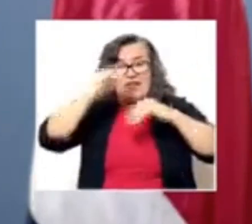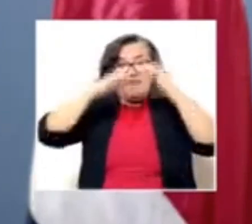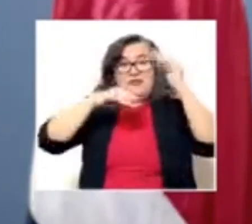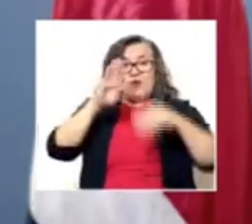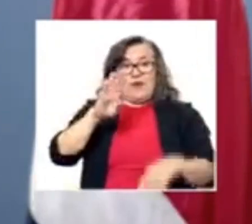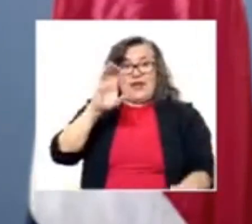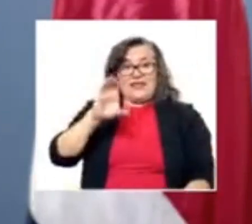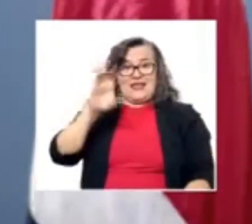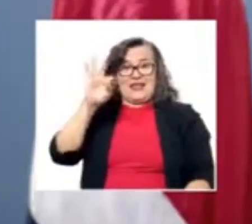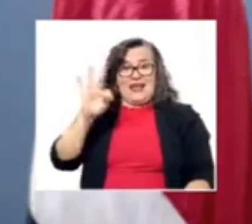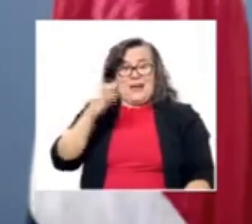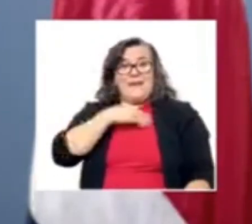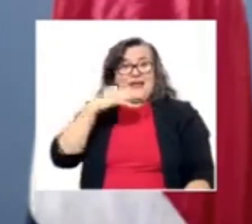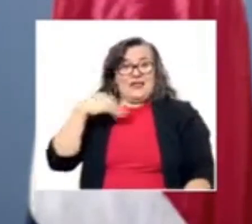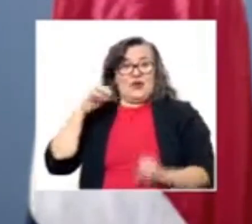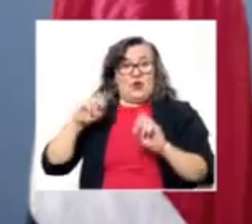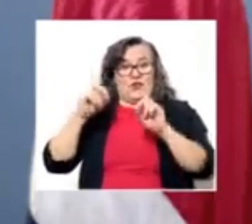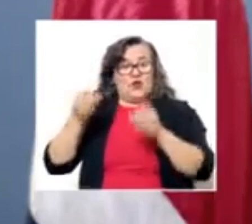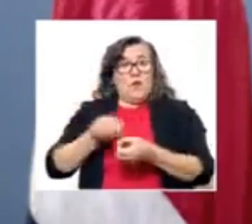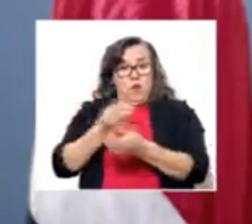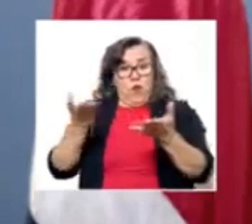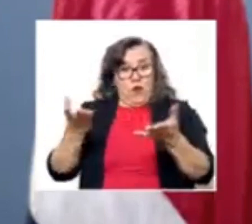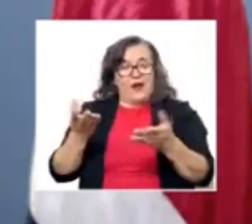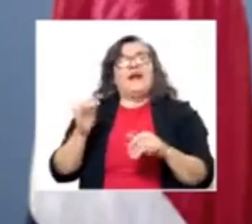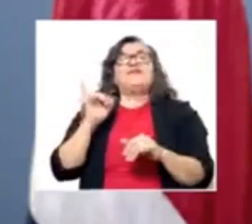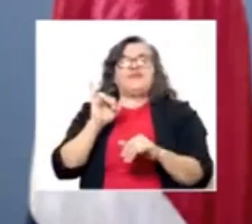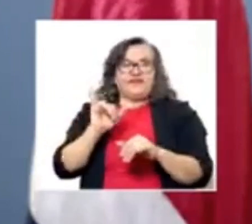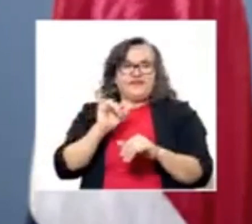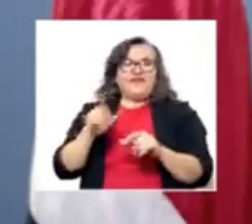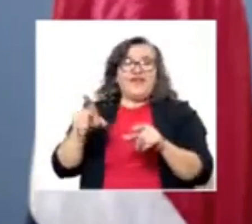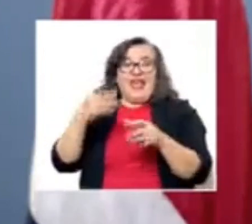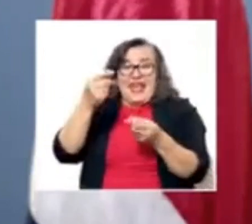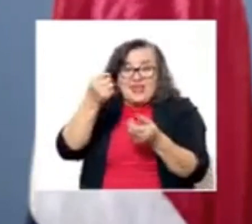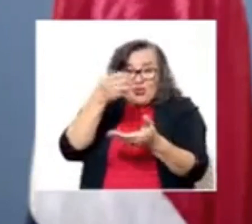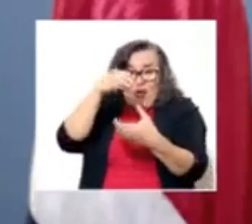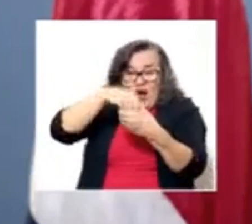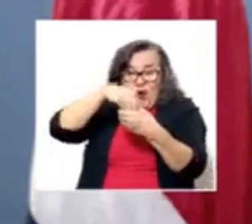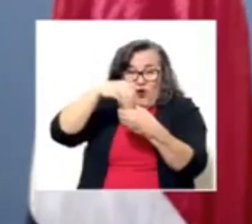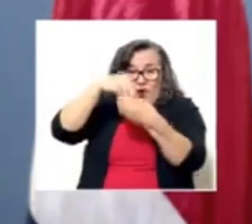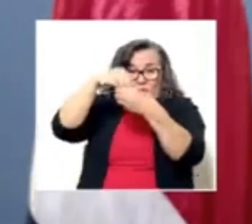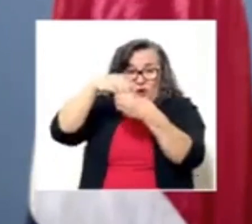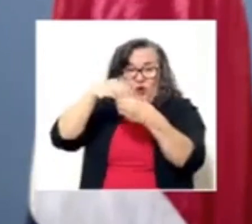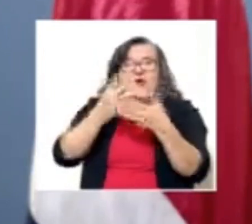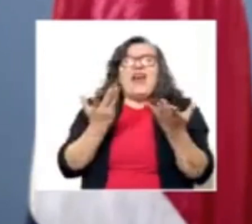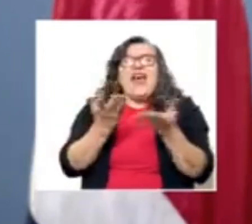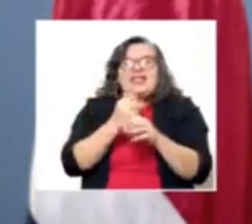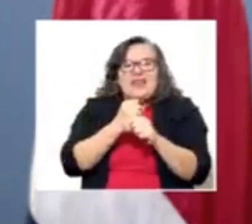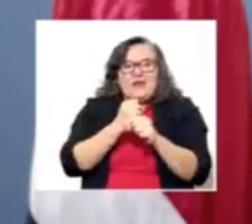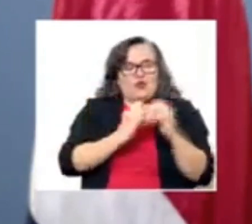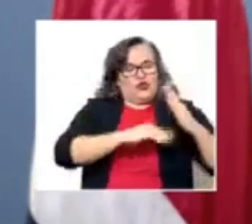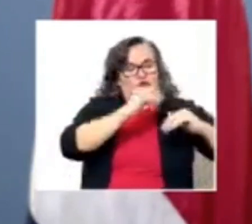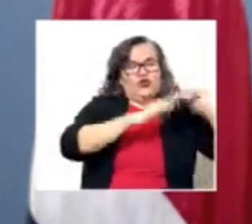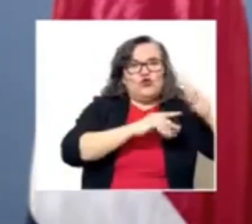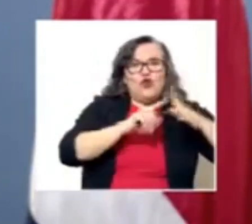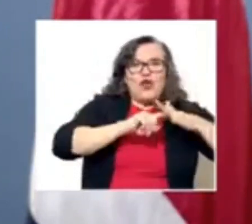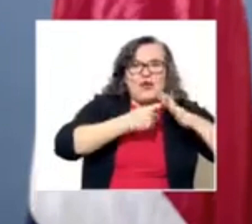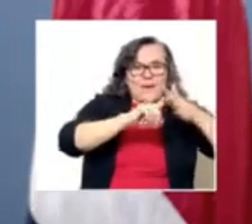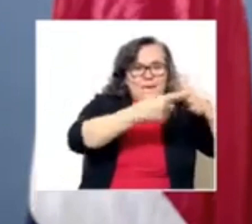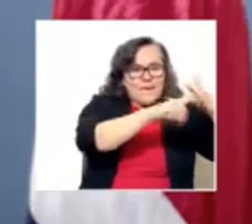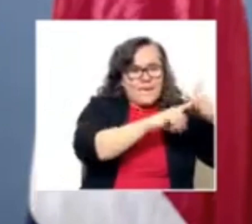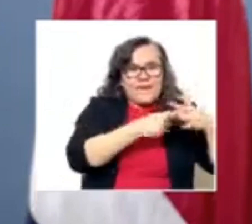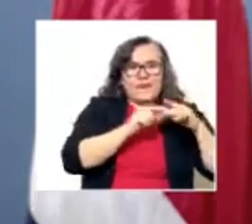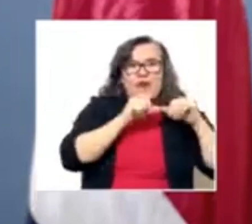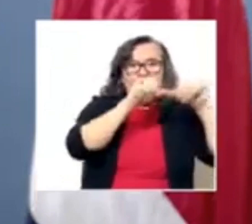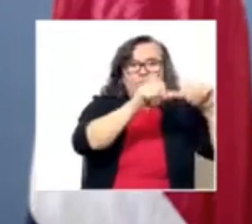del Ministerio de Educación Pública. Bueno, eso estamos invirtiendo en construcción y mantenimiento de la nueva escuela de Puerto Viejo